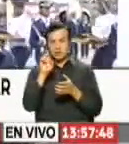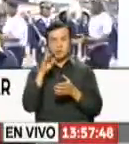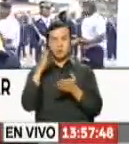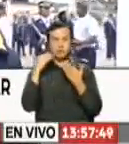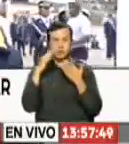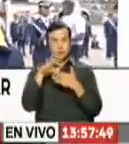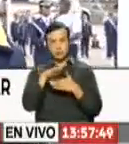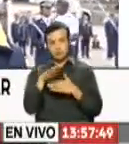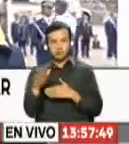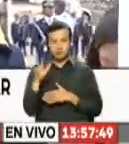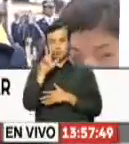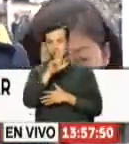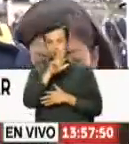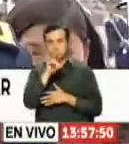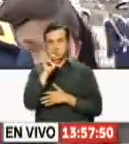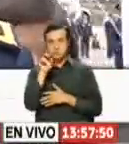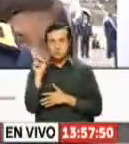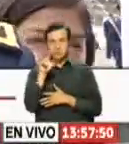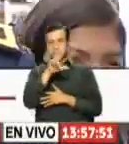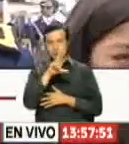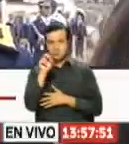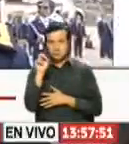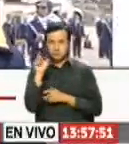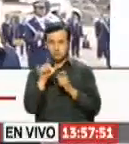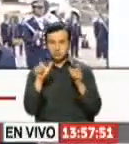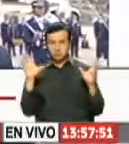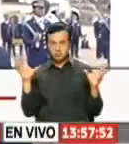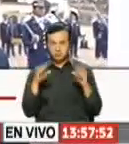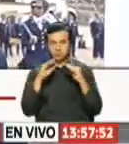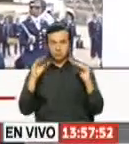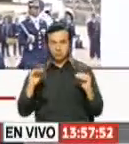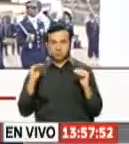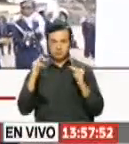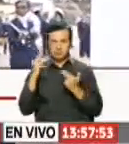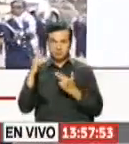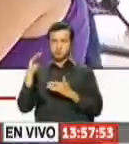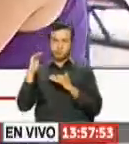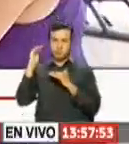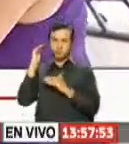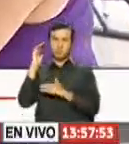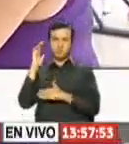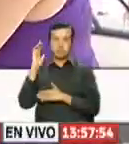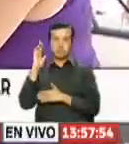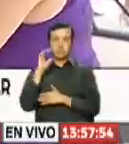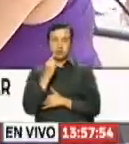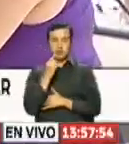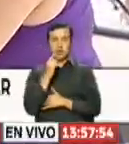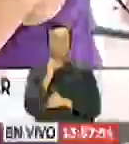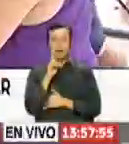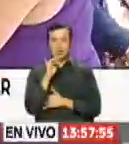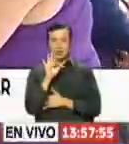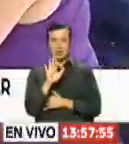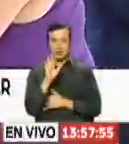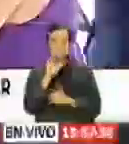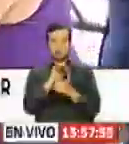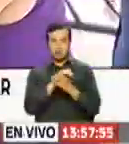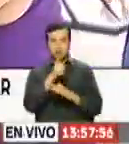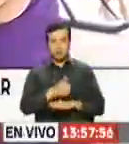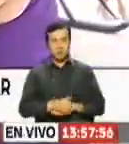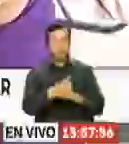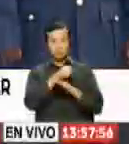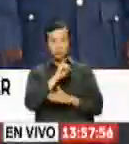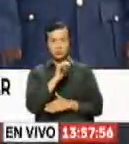Estamos aproximadamente 300 personas en total ascendiendo entre oficiales y aerotécnicos. Karina Dávila, esposa del ahora mayor